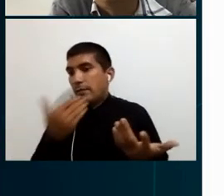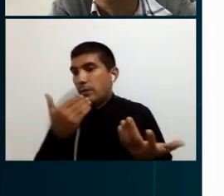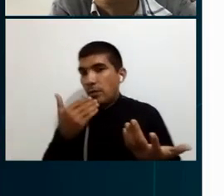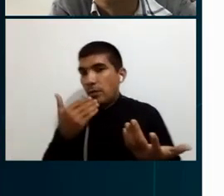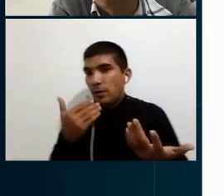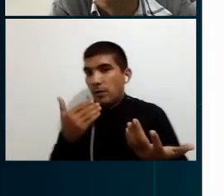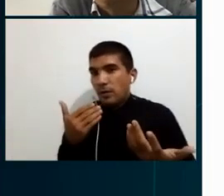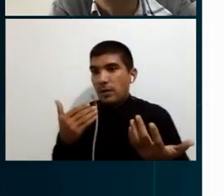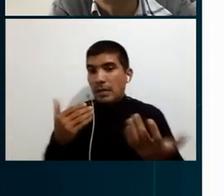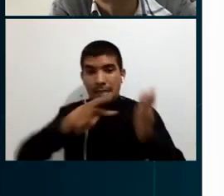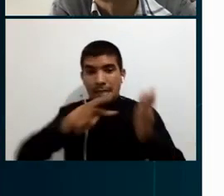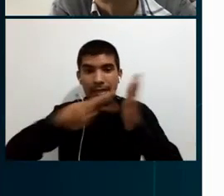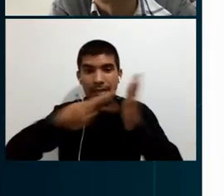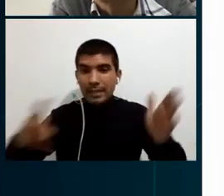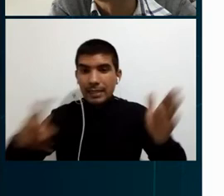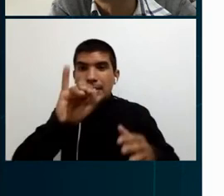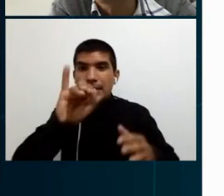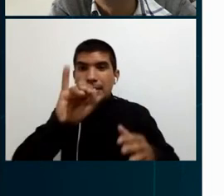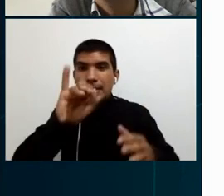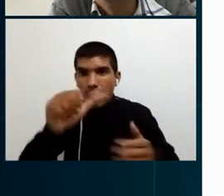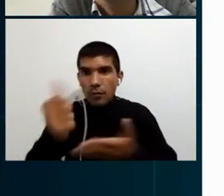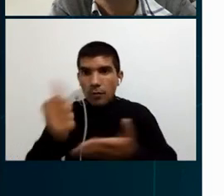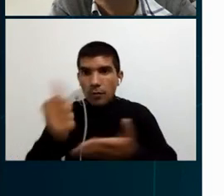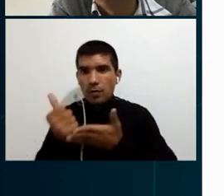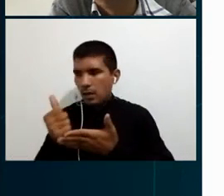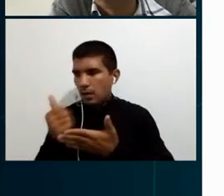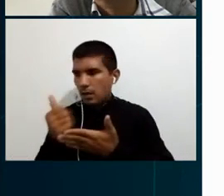y facilitar el día a día.